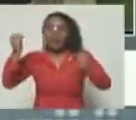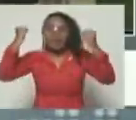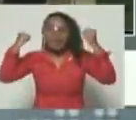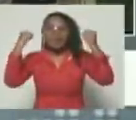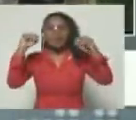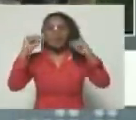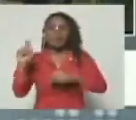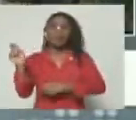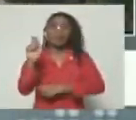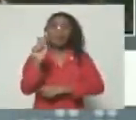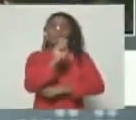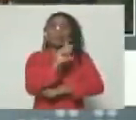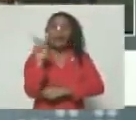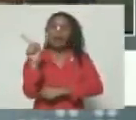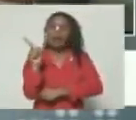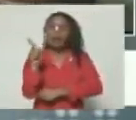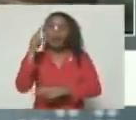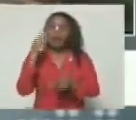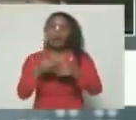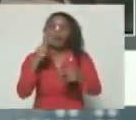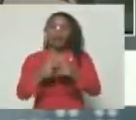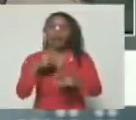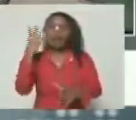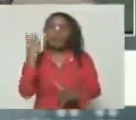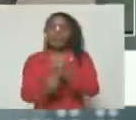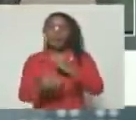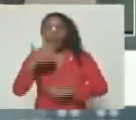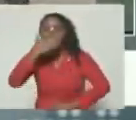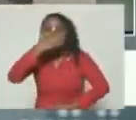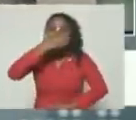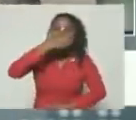durante meses a esos delincuentes y terroristas.